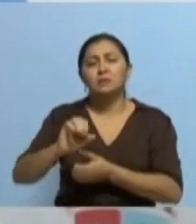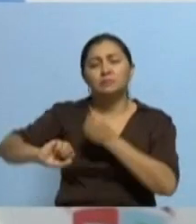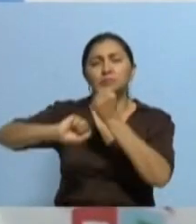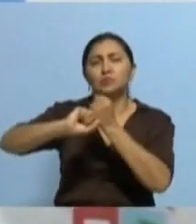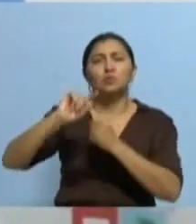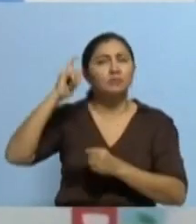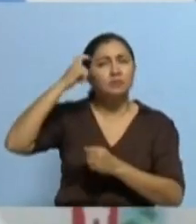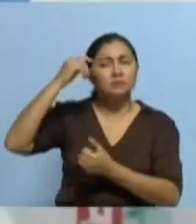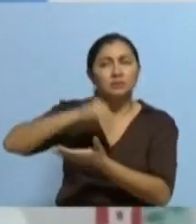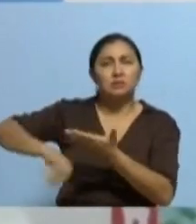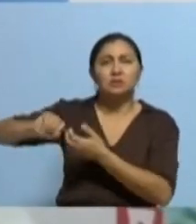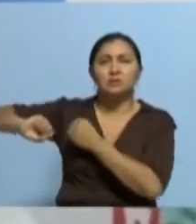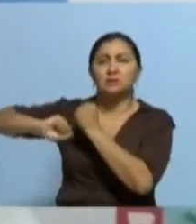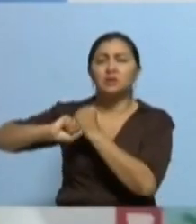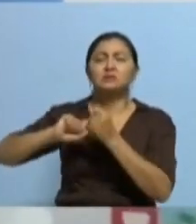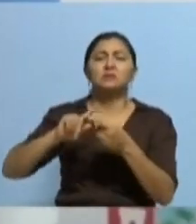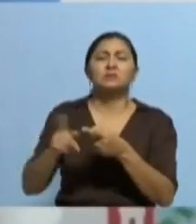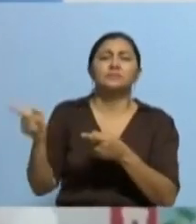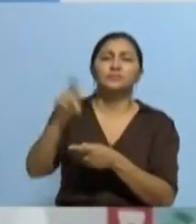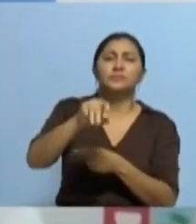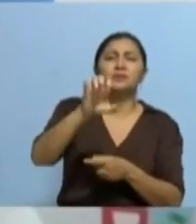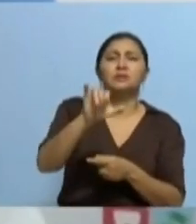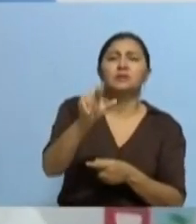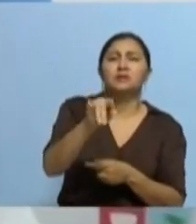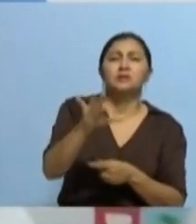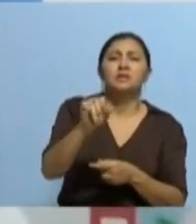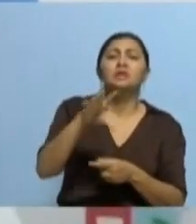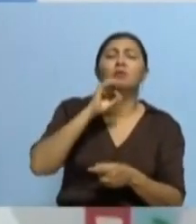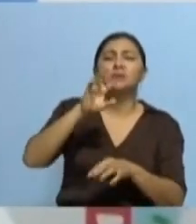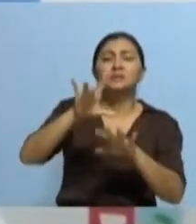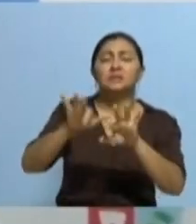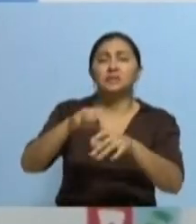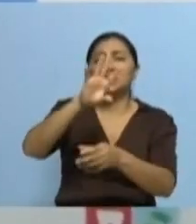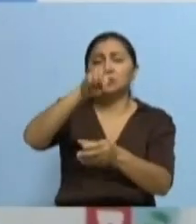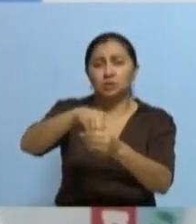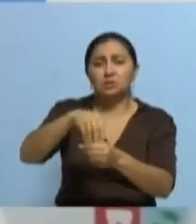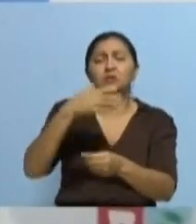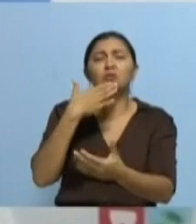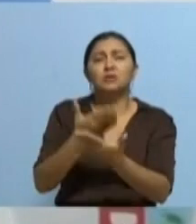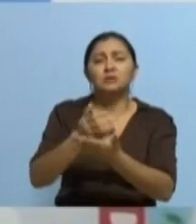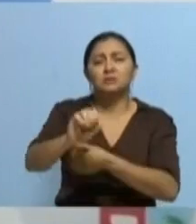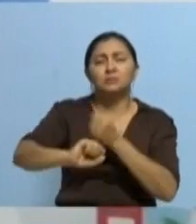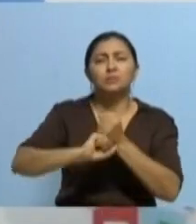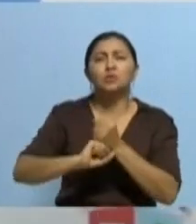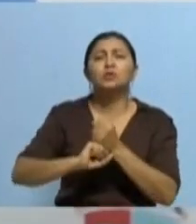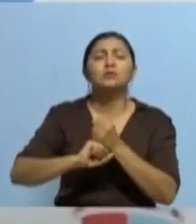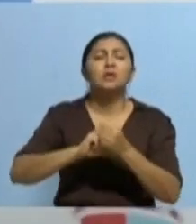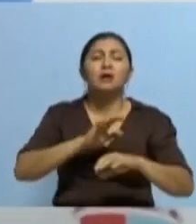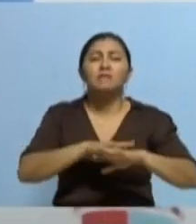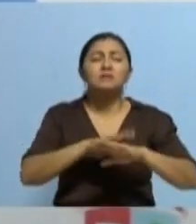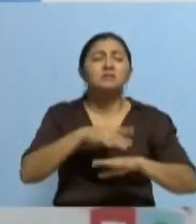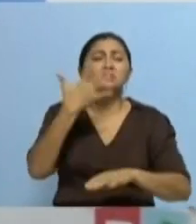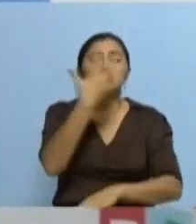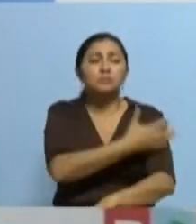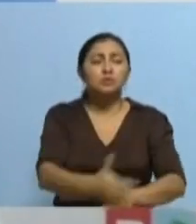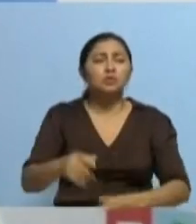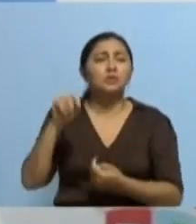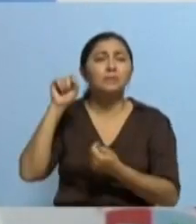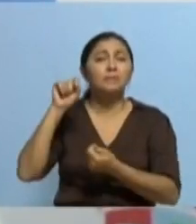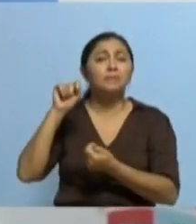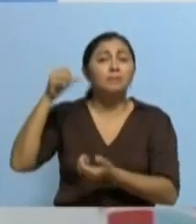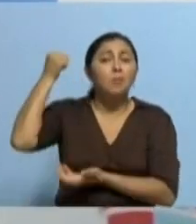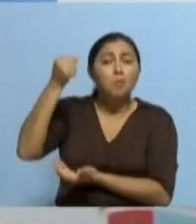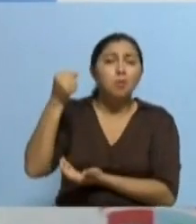través del doctor Yesid Turbay, nuestro secretario del Interior, ofrecer una recompensa de hasta 5 millones de pesos para aquellas personas que nos